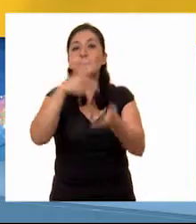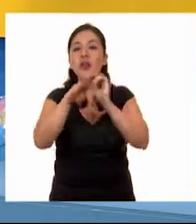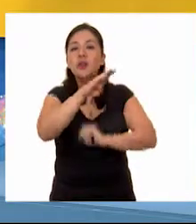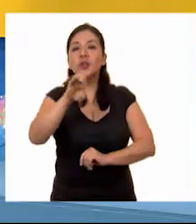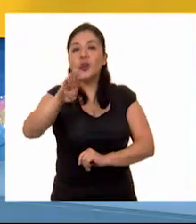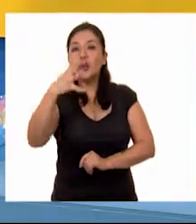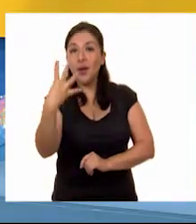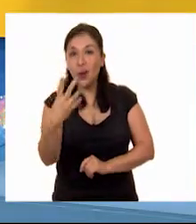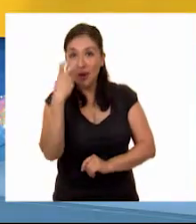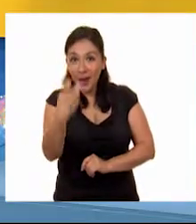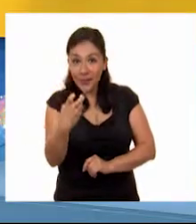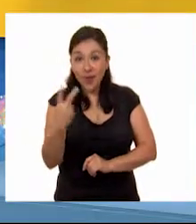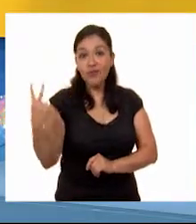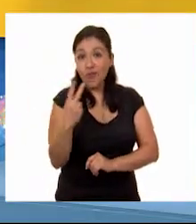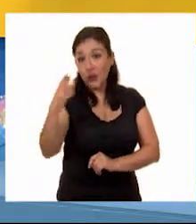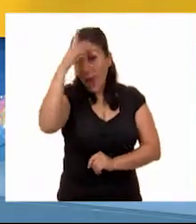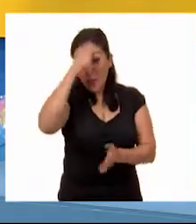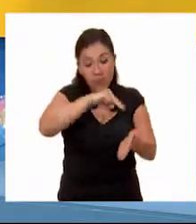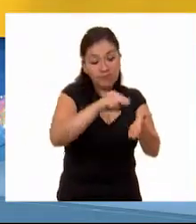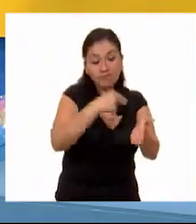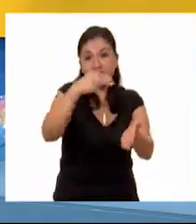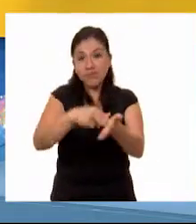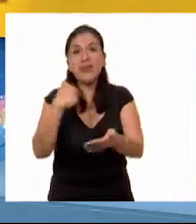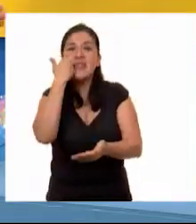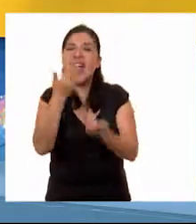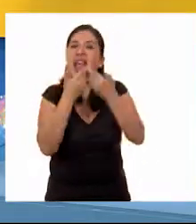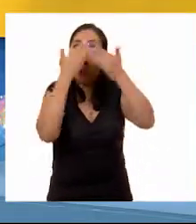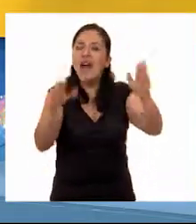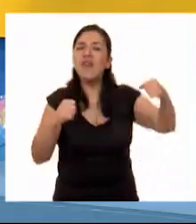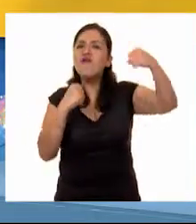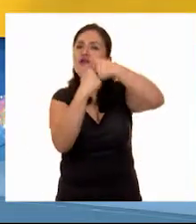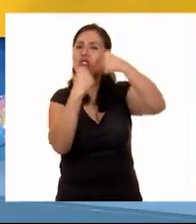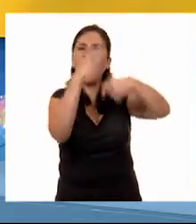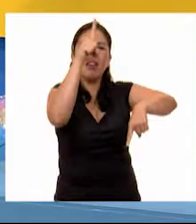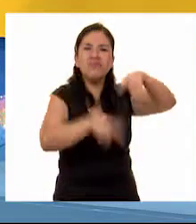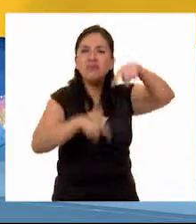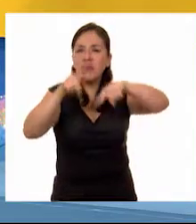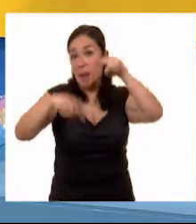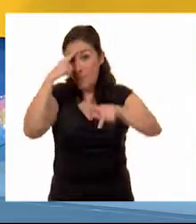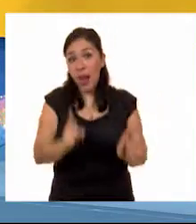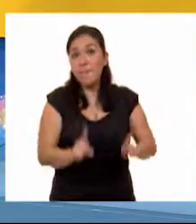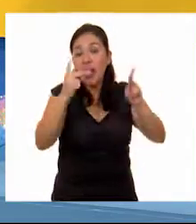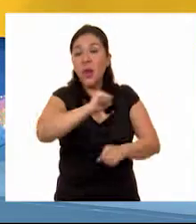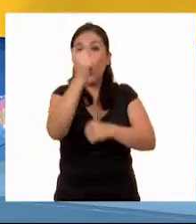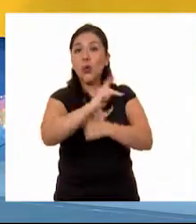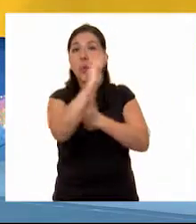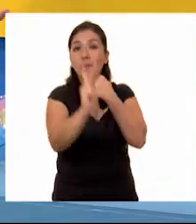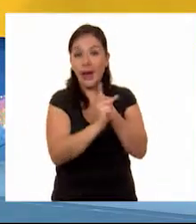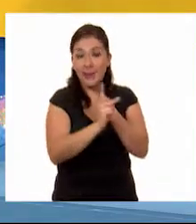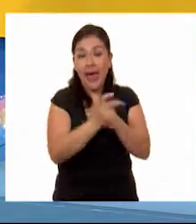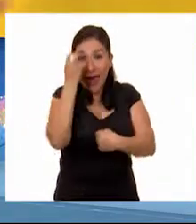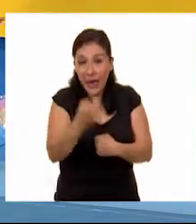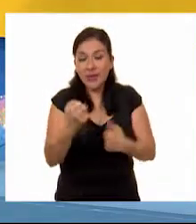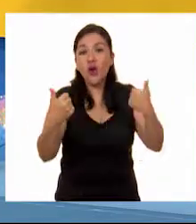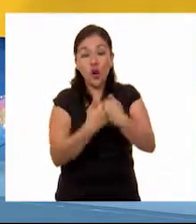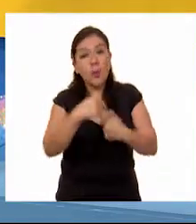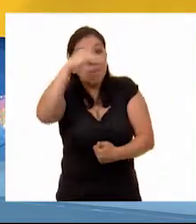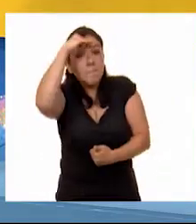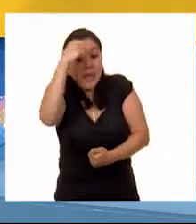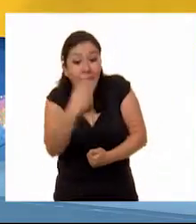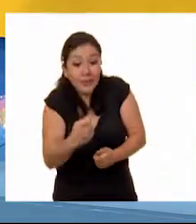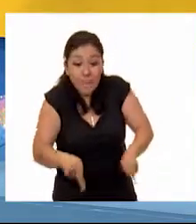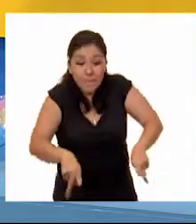1994. Estos dos acuerdos buscaban abrir las fronteras para comercializar con el extranjero, porque según la teoría de este nuevo